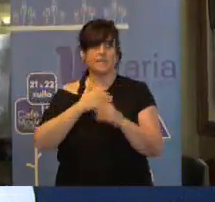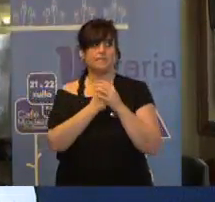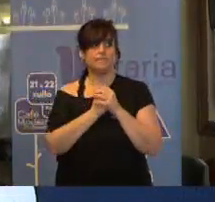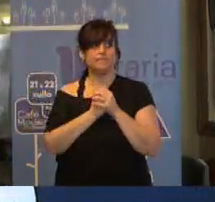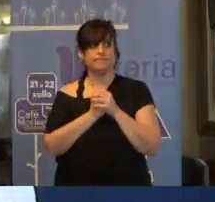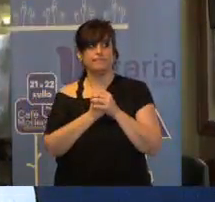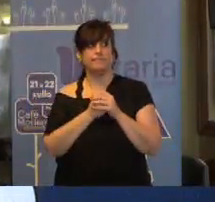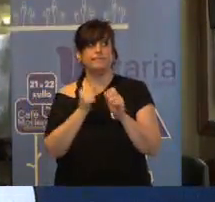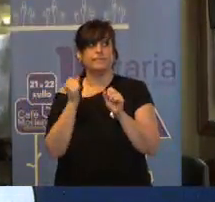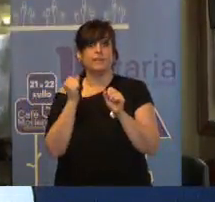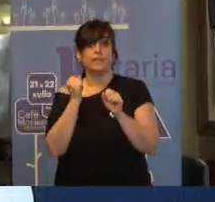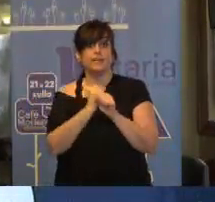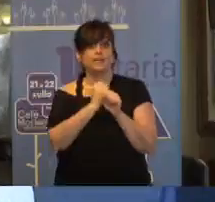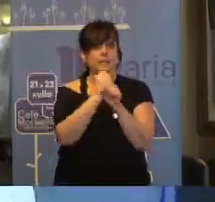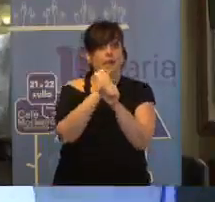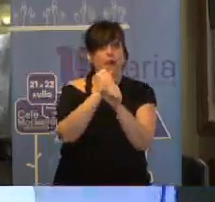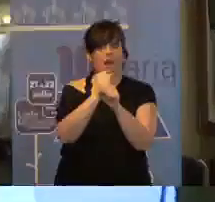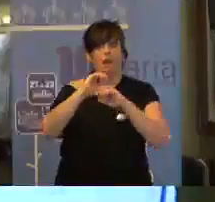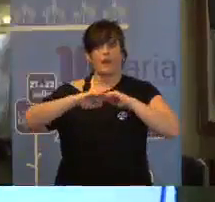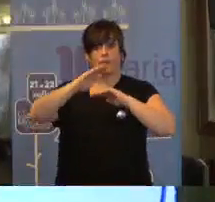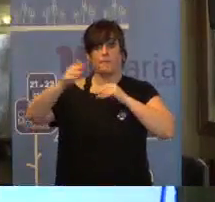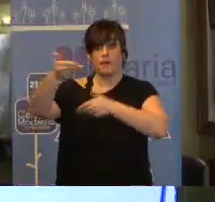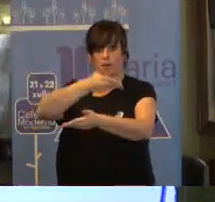Traballar en combinación con En Marea,